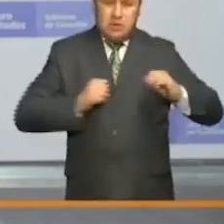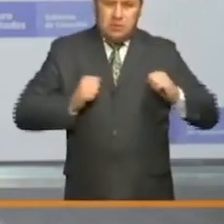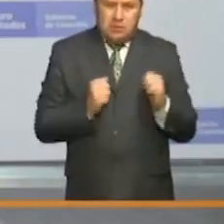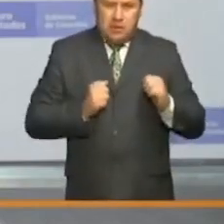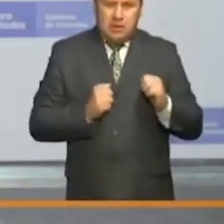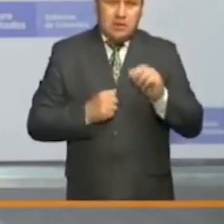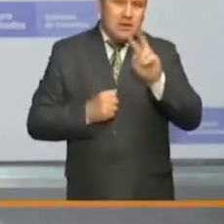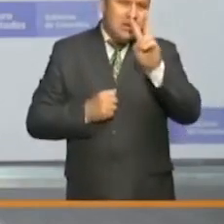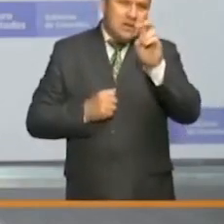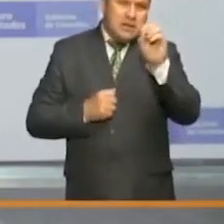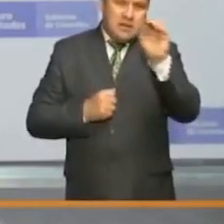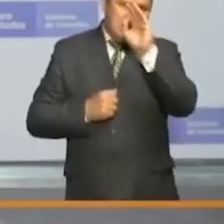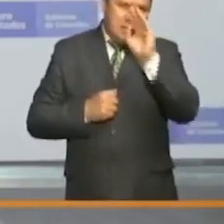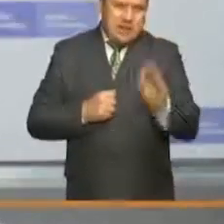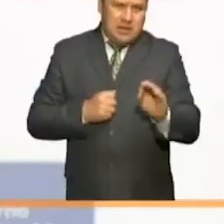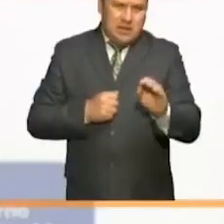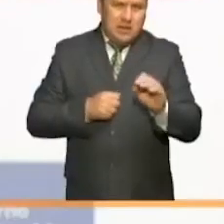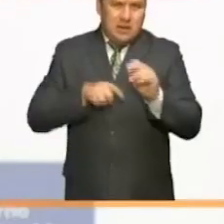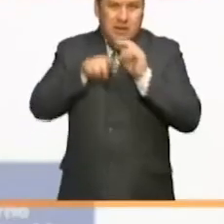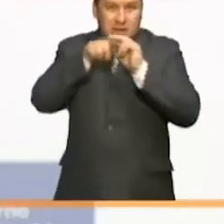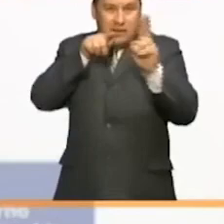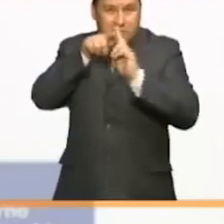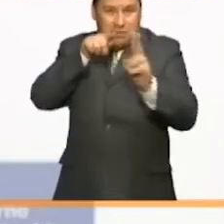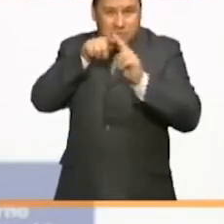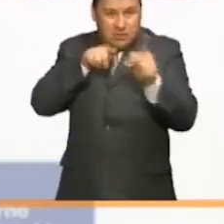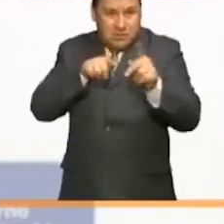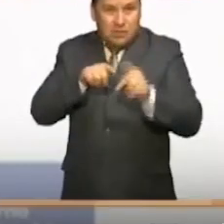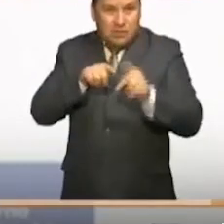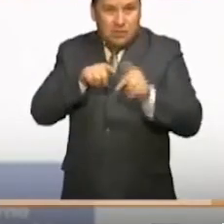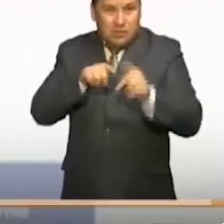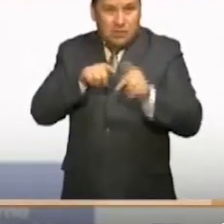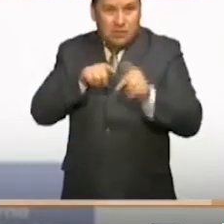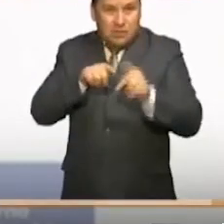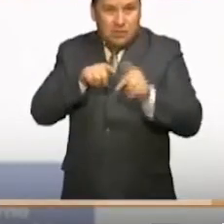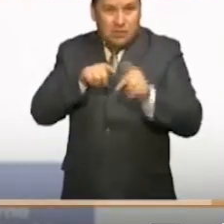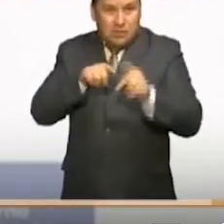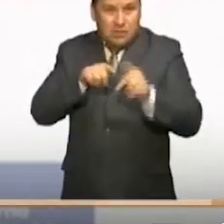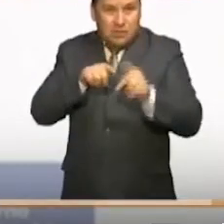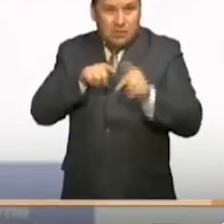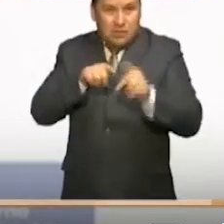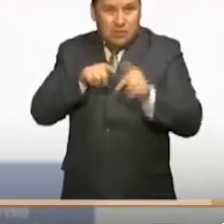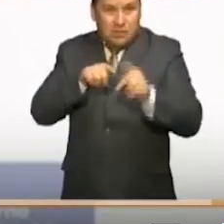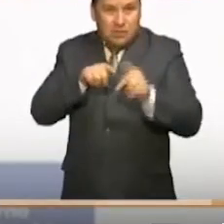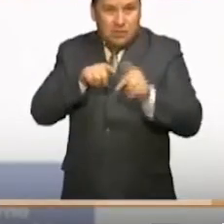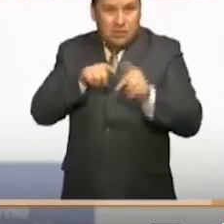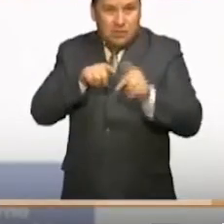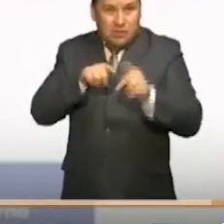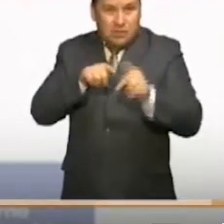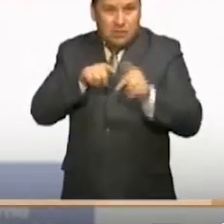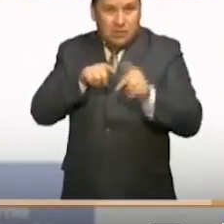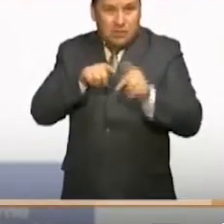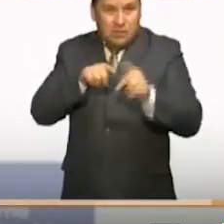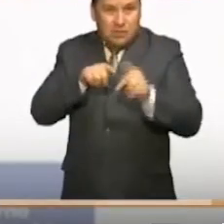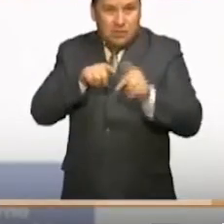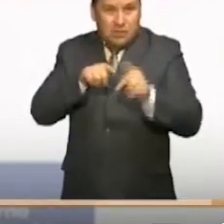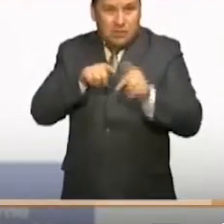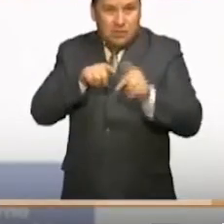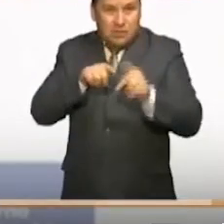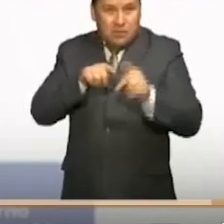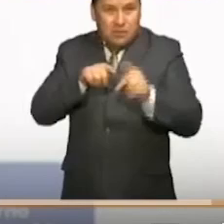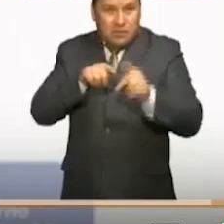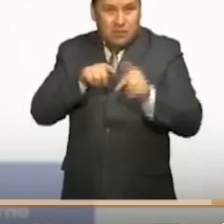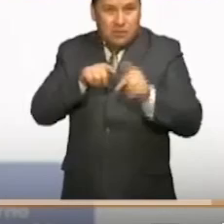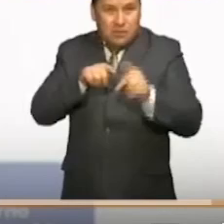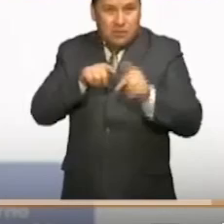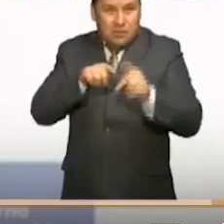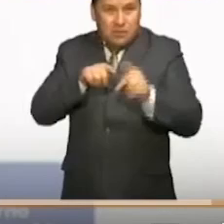financiar el 70 por ciento el metro este proyecto continuará esto me encanta porque así son las prioridades del